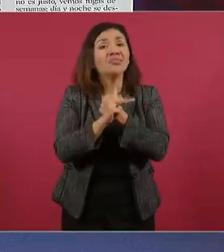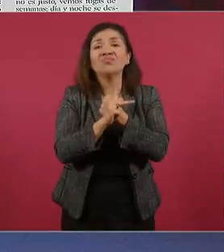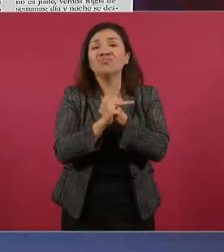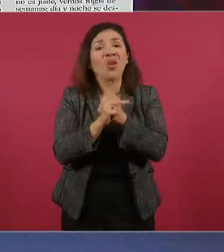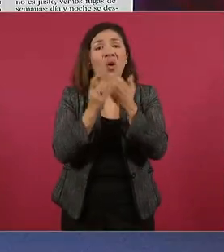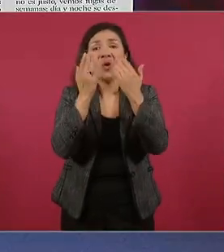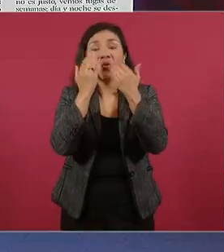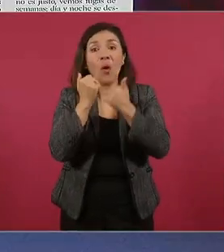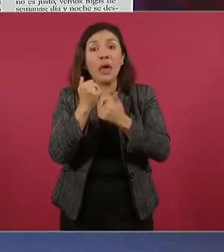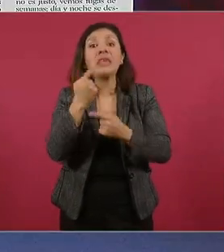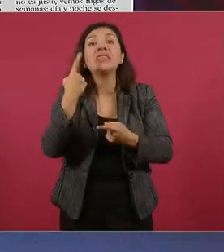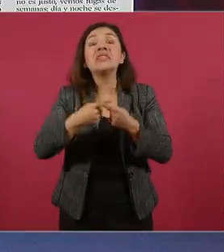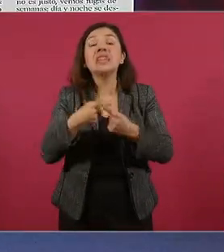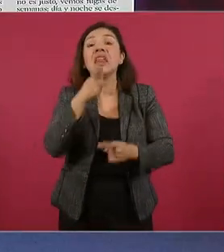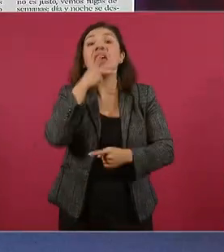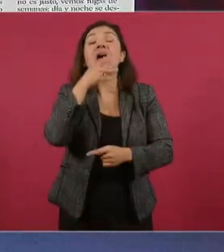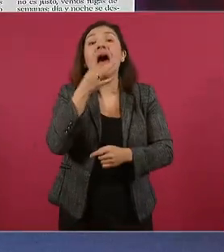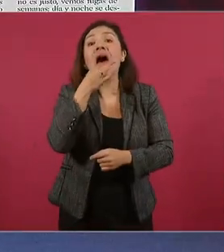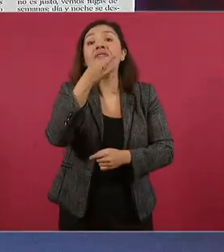Advirtieron